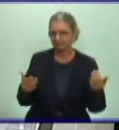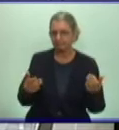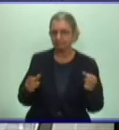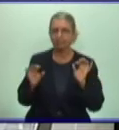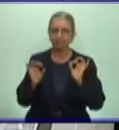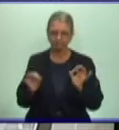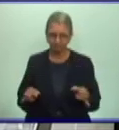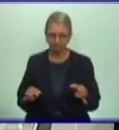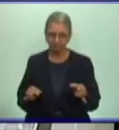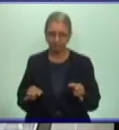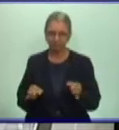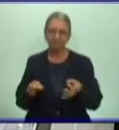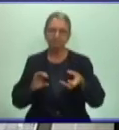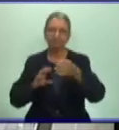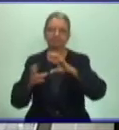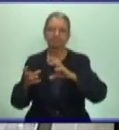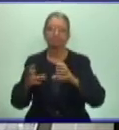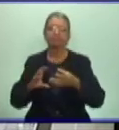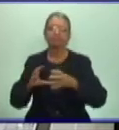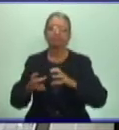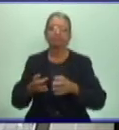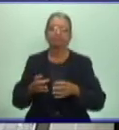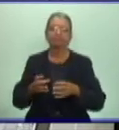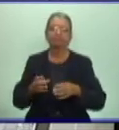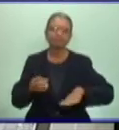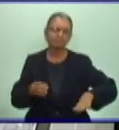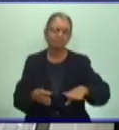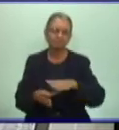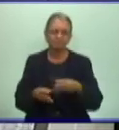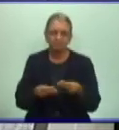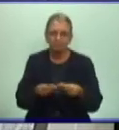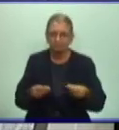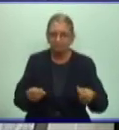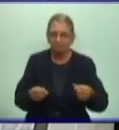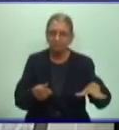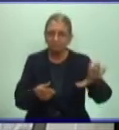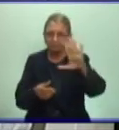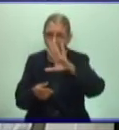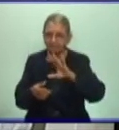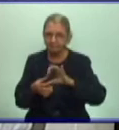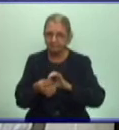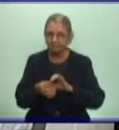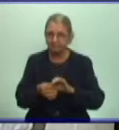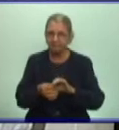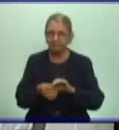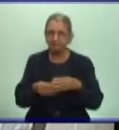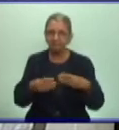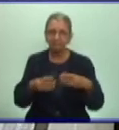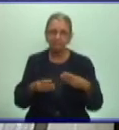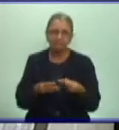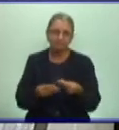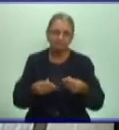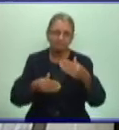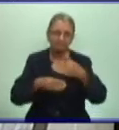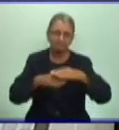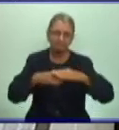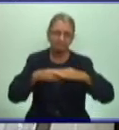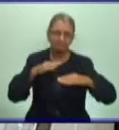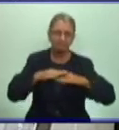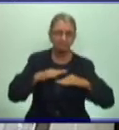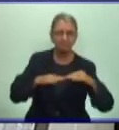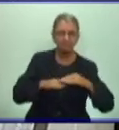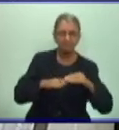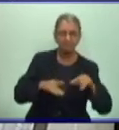vista morfológico, desde el punto de vista de los suelos, desde el punto de vista geográfico, desde el punto de vista tectónico, hay otras calificaciones de regiones,